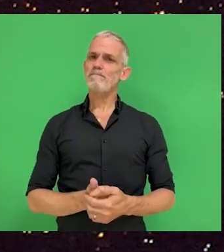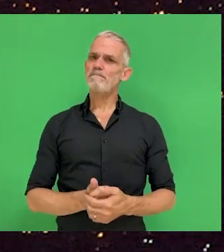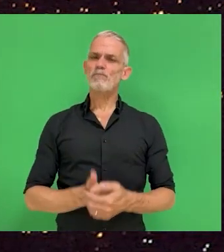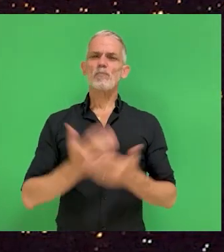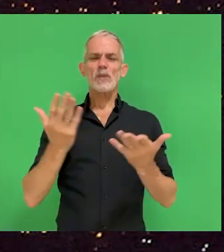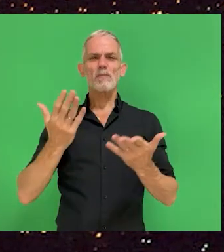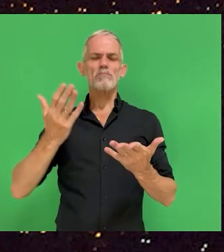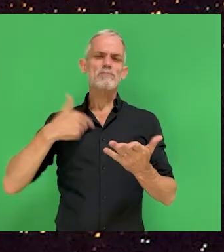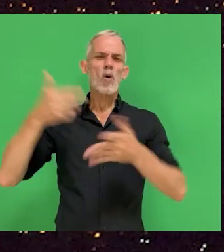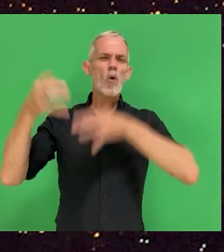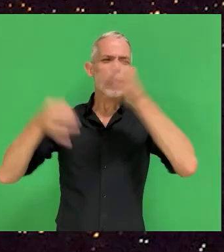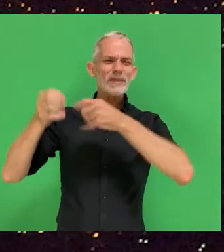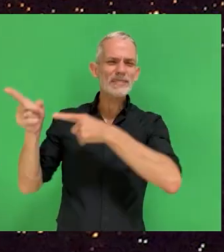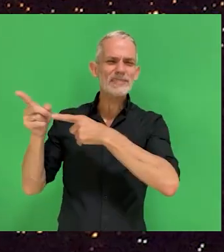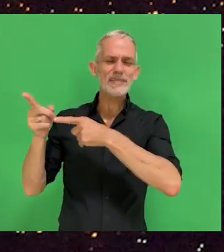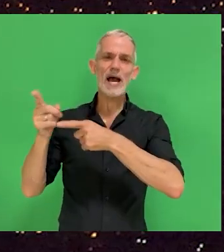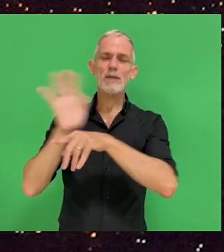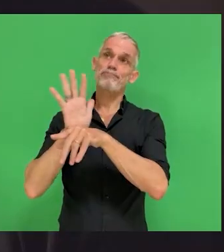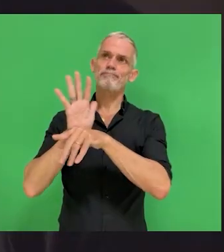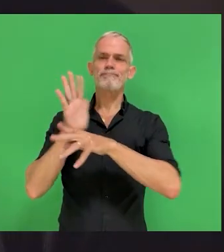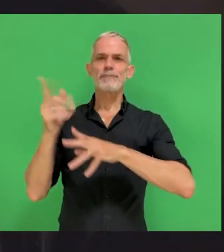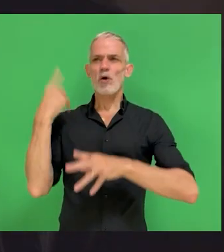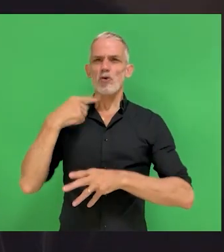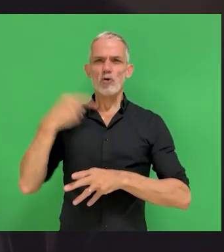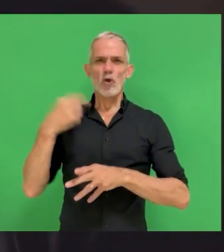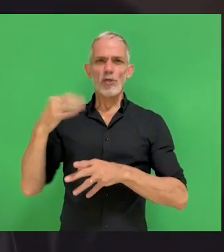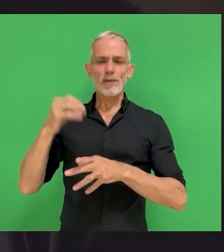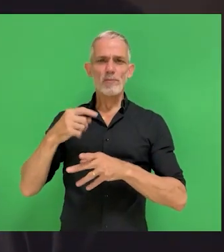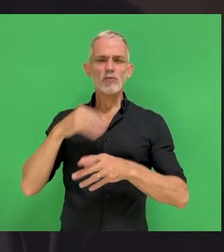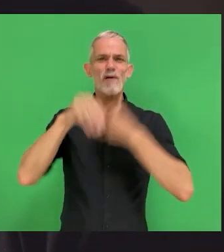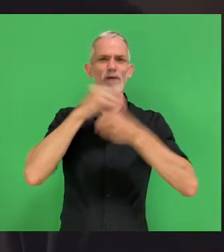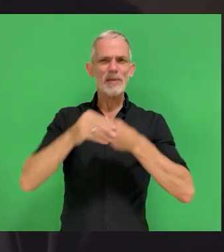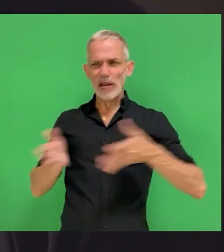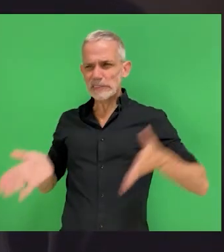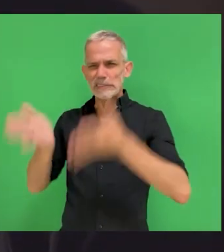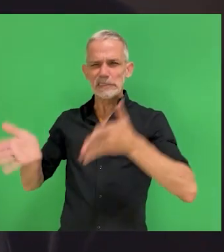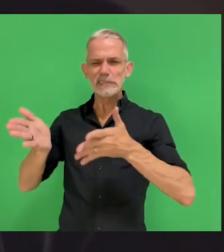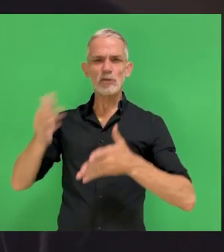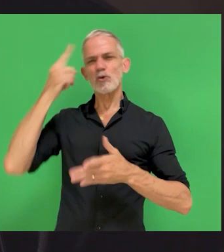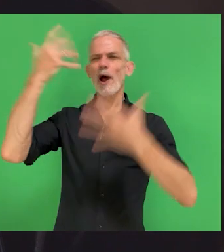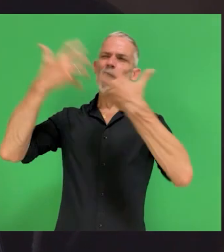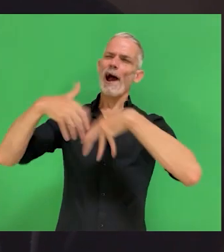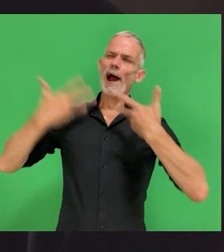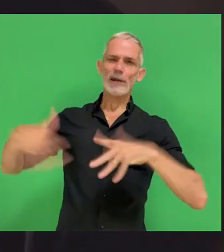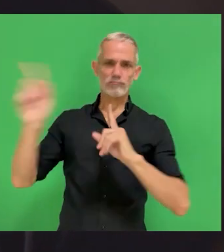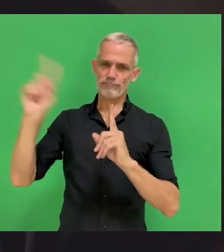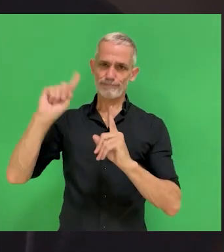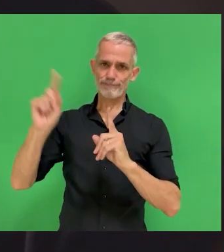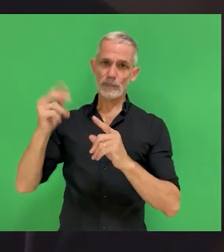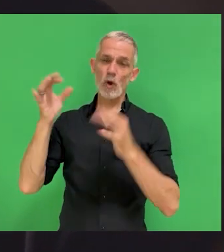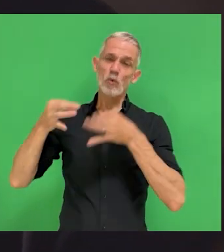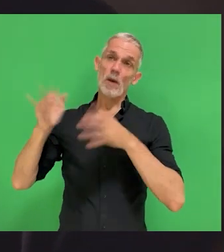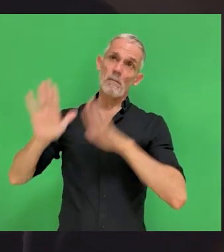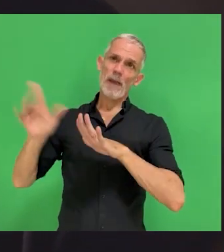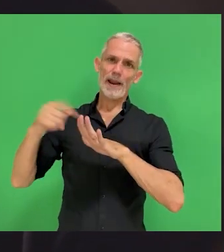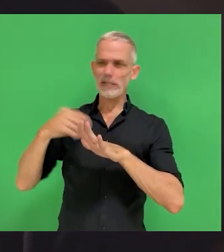Un poco la justicia es una especie de emprendimiento que tenemos que impulsar los familiares. No es algo que sucede espontáneamente. Por supuesto